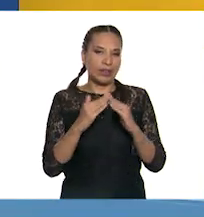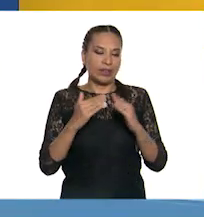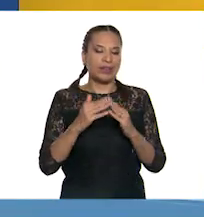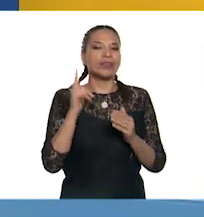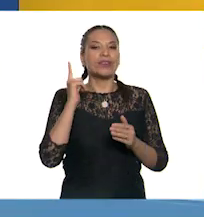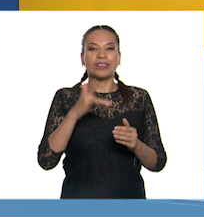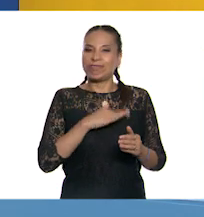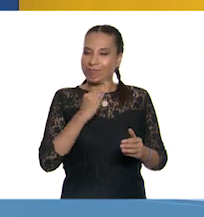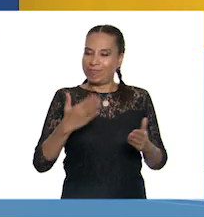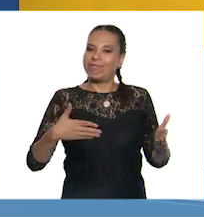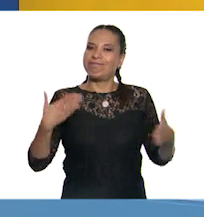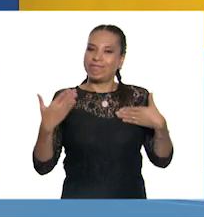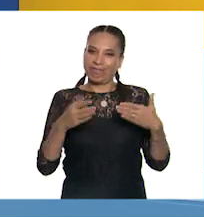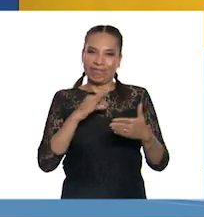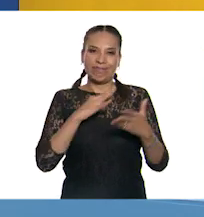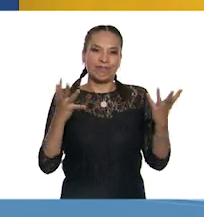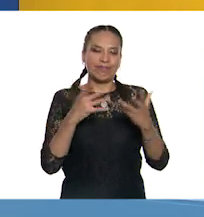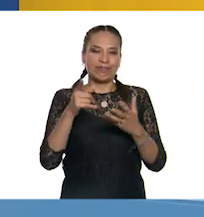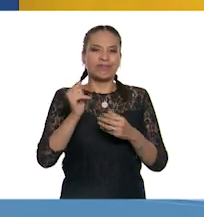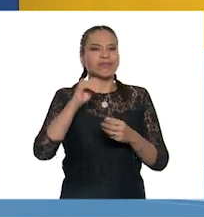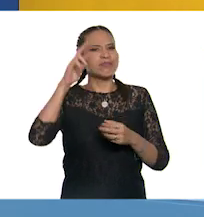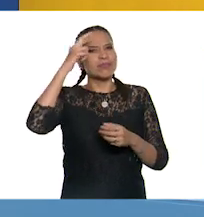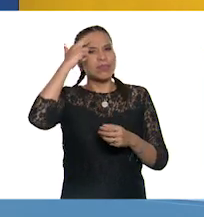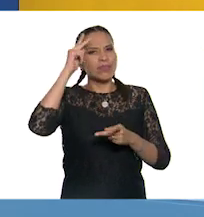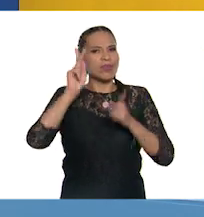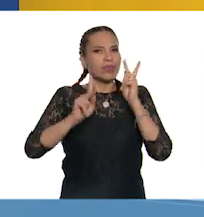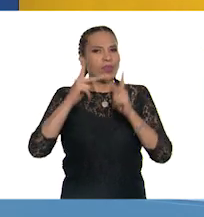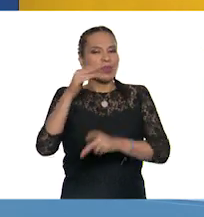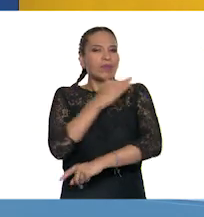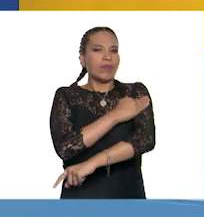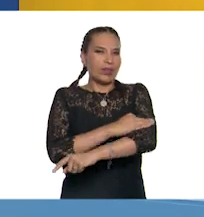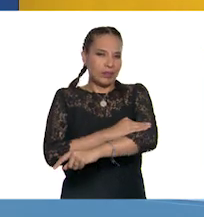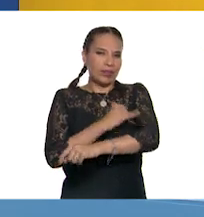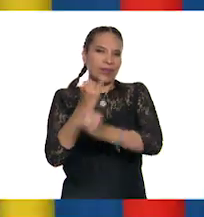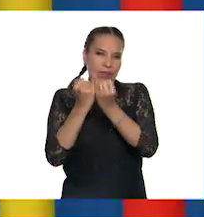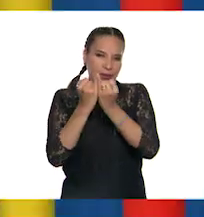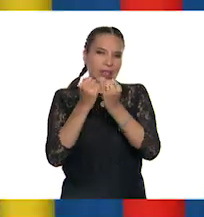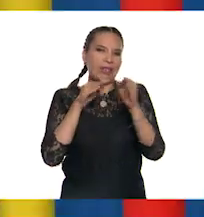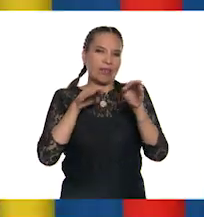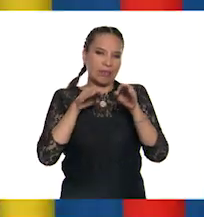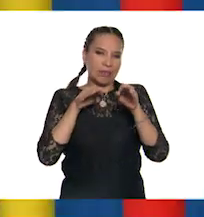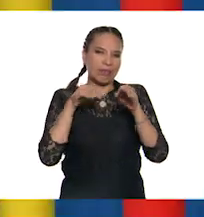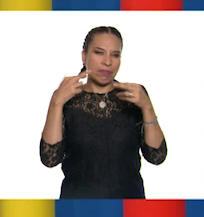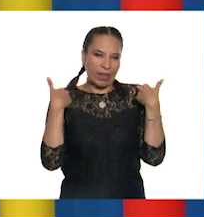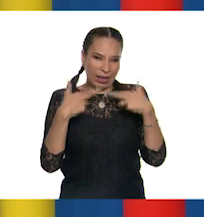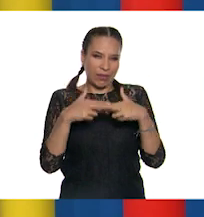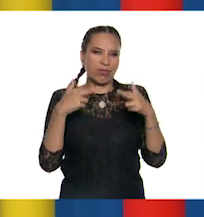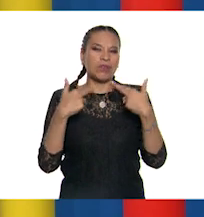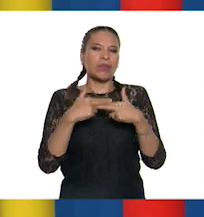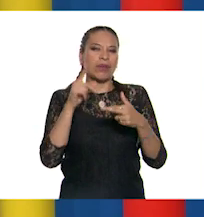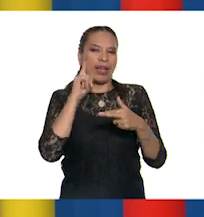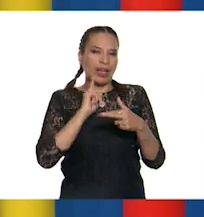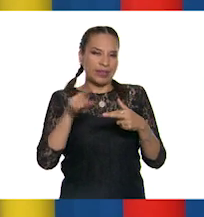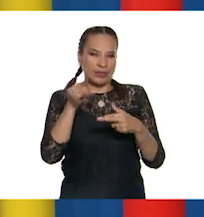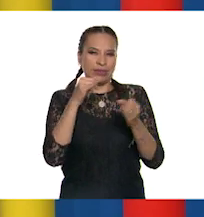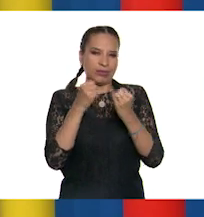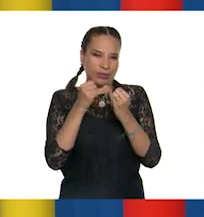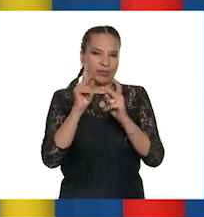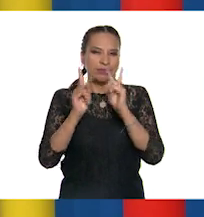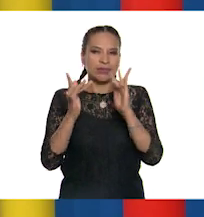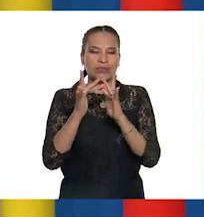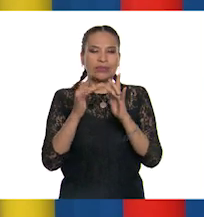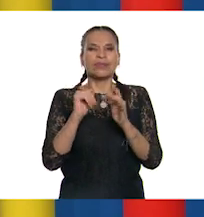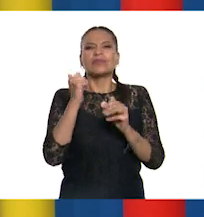también se animen y recuerden consultarlo con su maestra o maestro. Seguro que sí se van a animar. Y una duda, María.